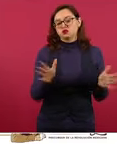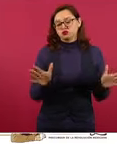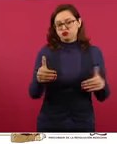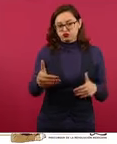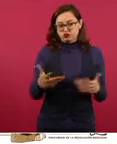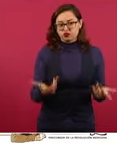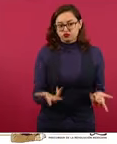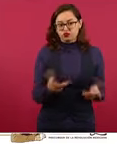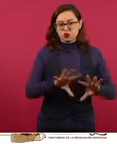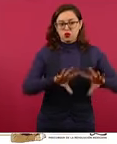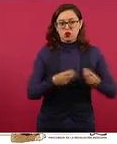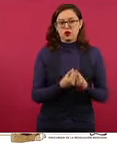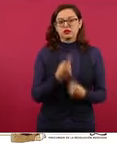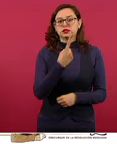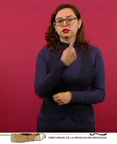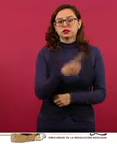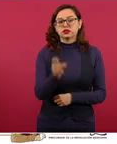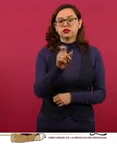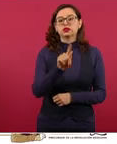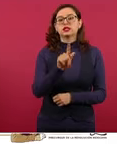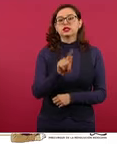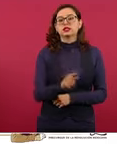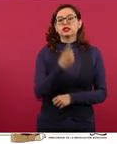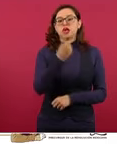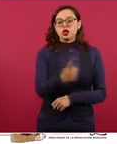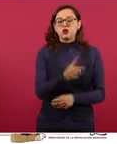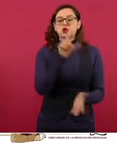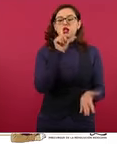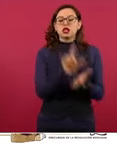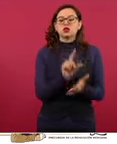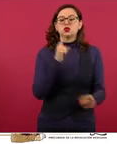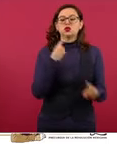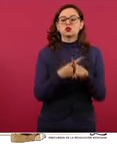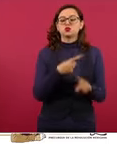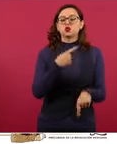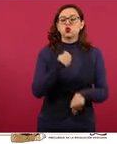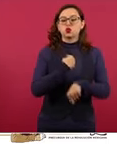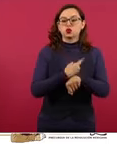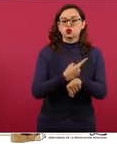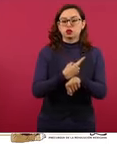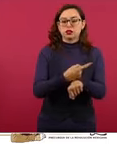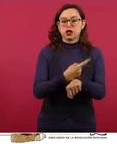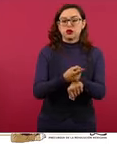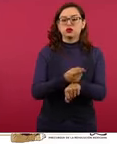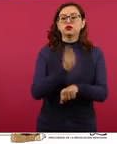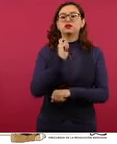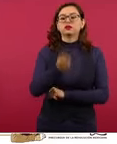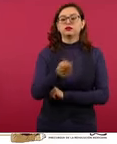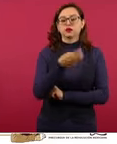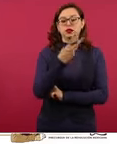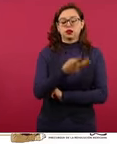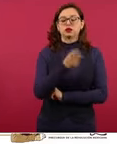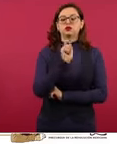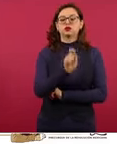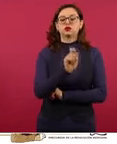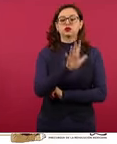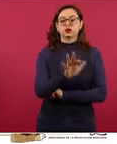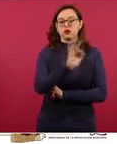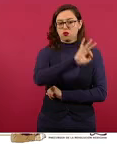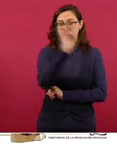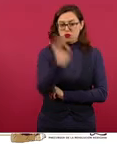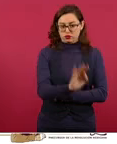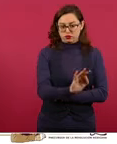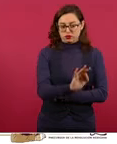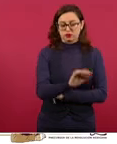171 litros por segundo esto representa el 3.5 por ciento del total de fuentes